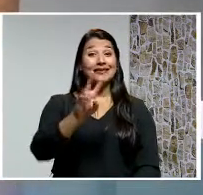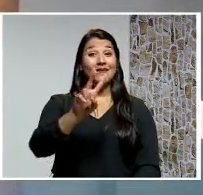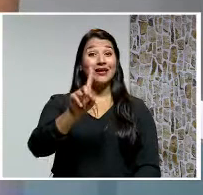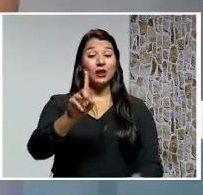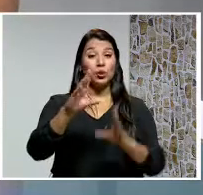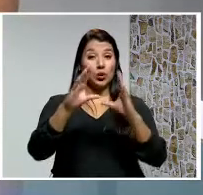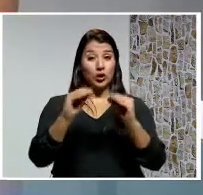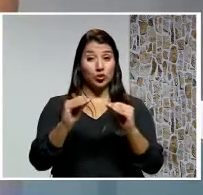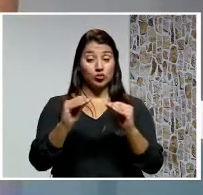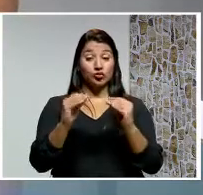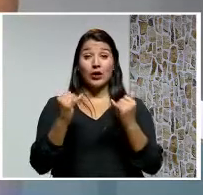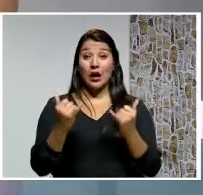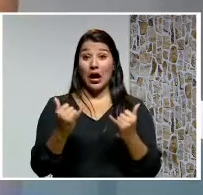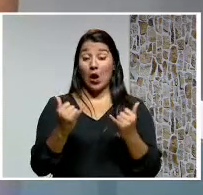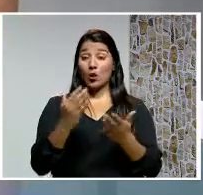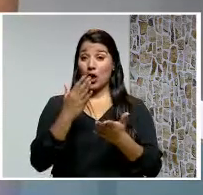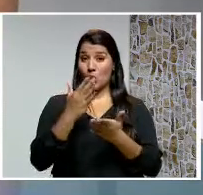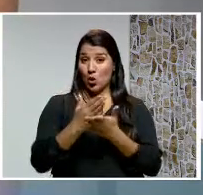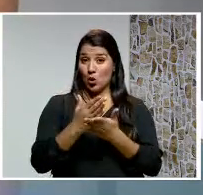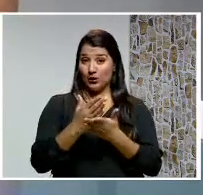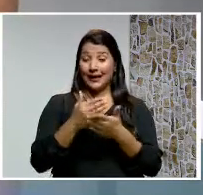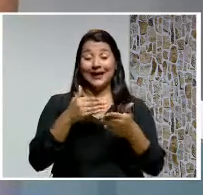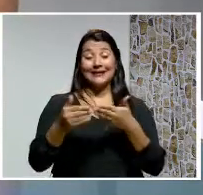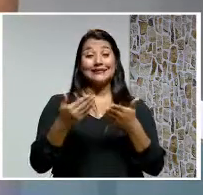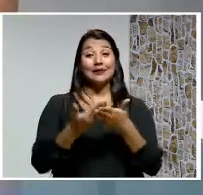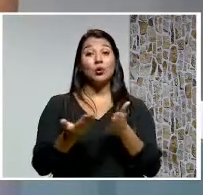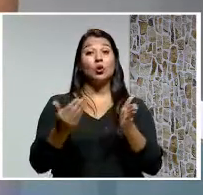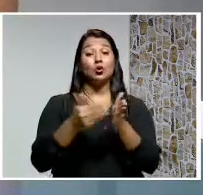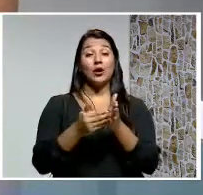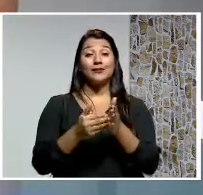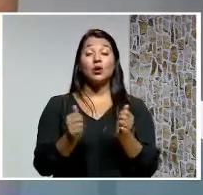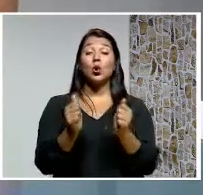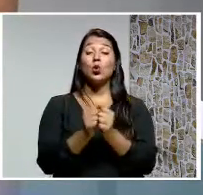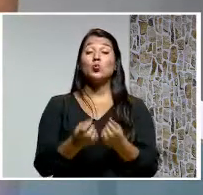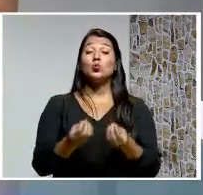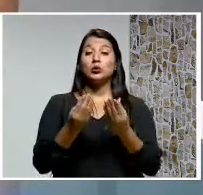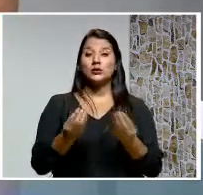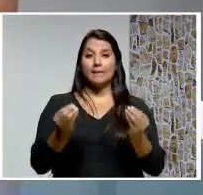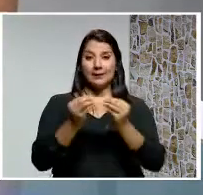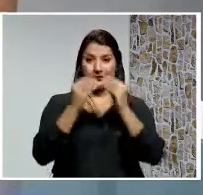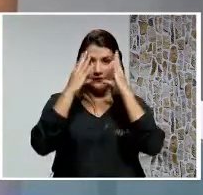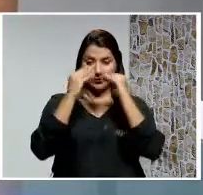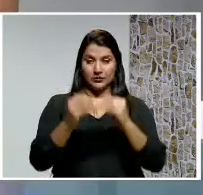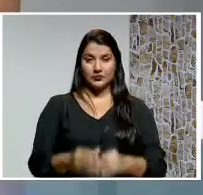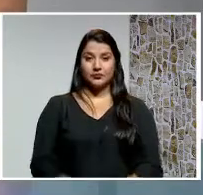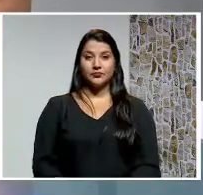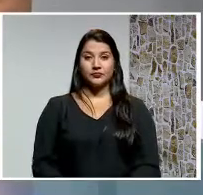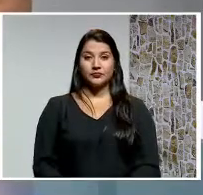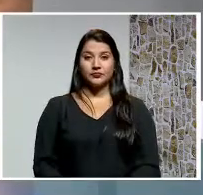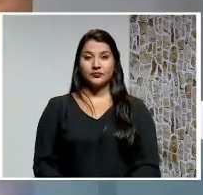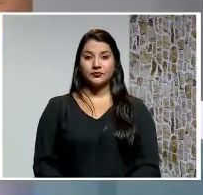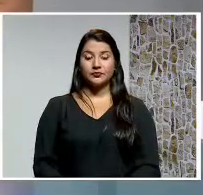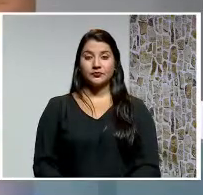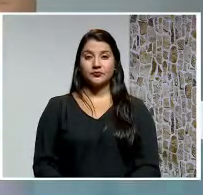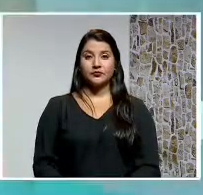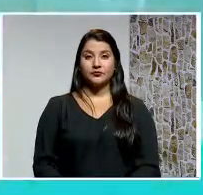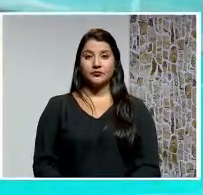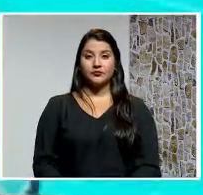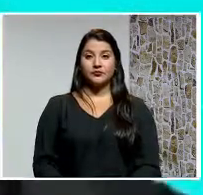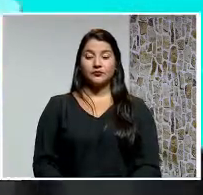7:21 de la noche, vamos a un corte y enseguida regresamos con muchísima más información.